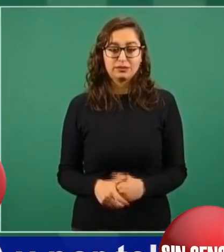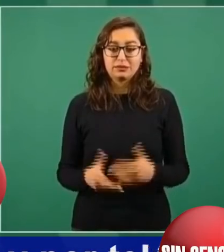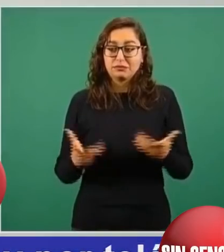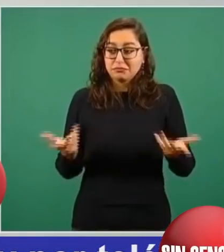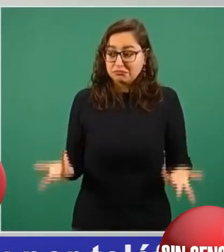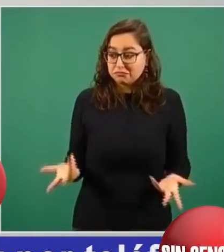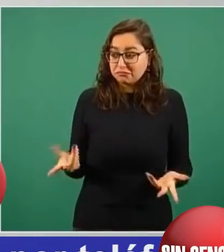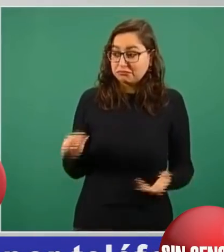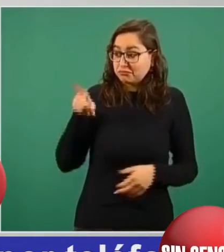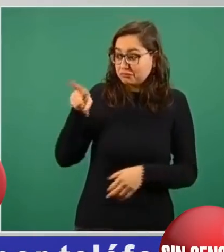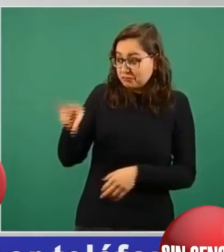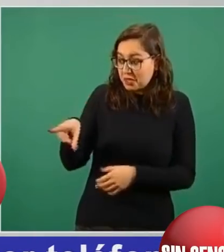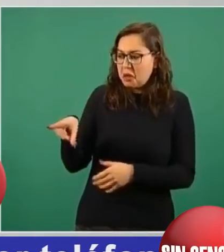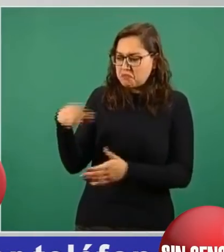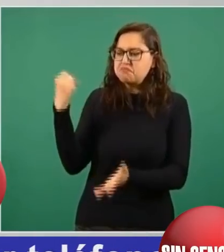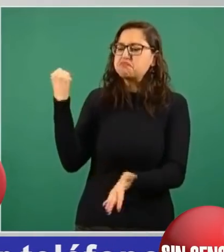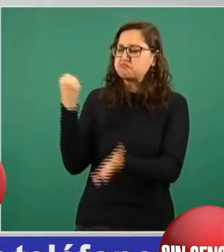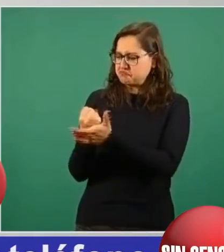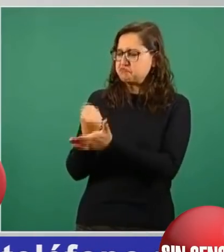este tipo de